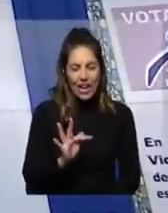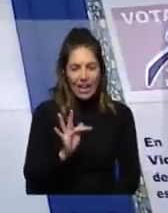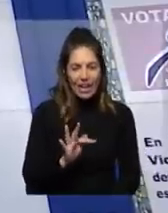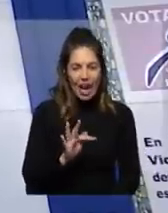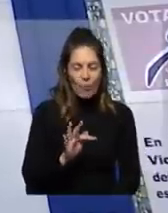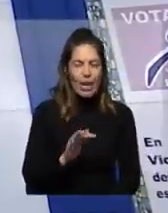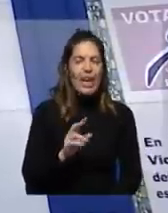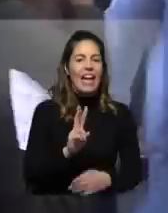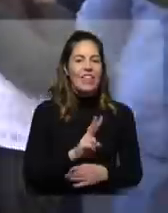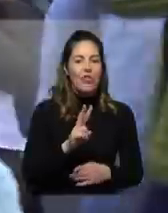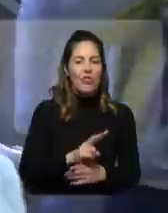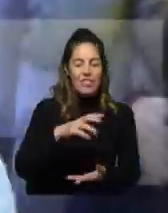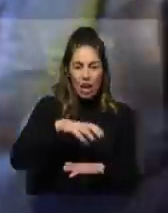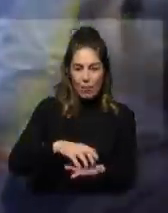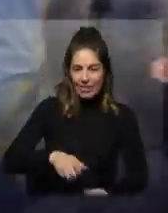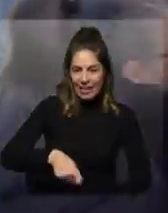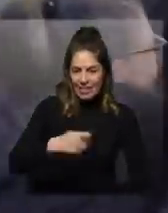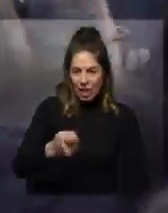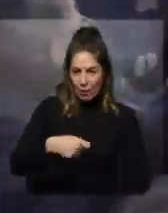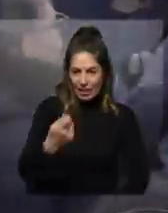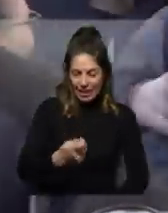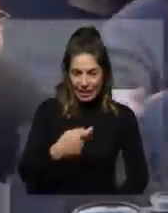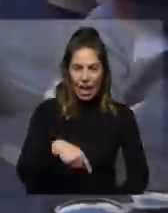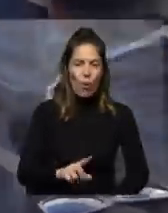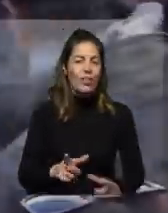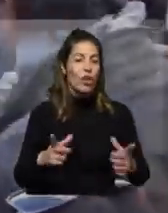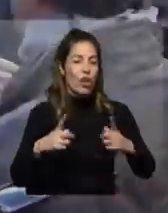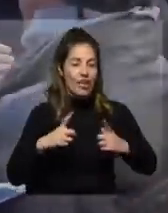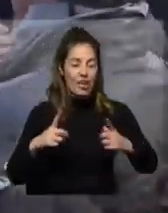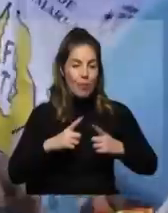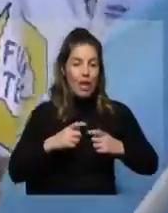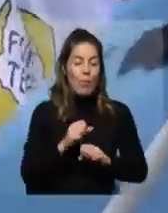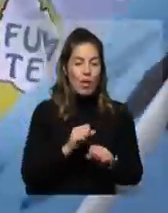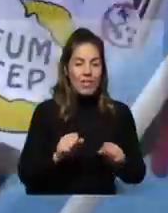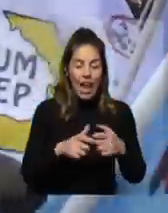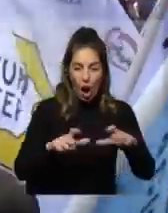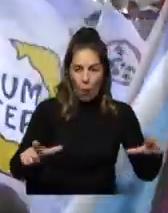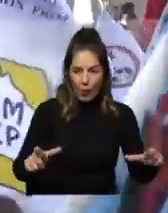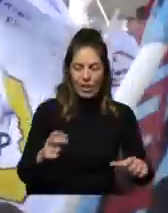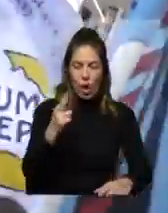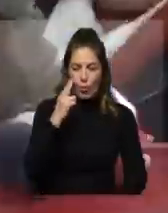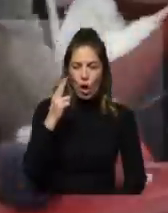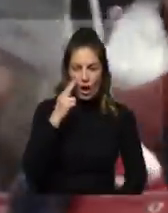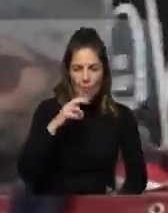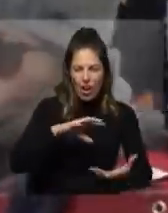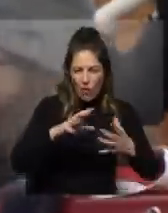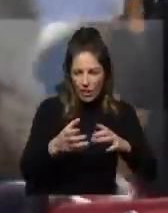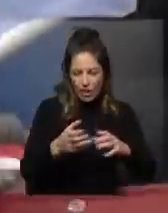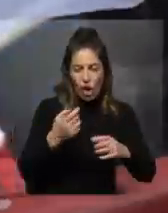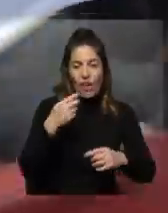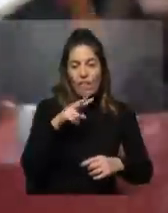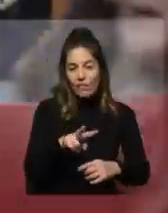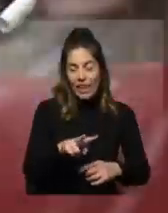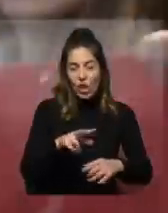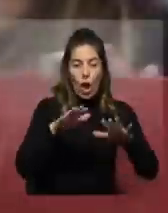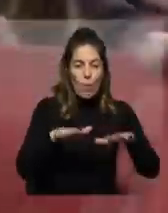cementera en cuanto a las perspectivas el informe plantea un posible aumento de la conflictividad teniendo en cuenta el paro